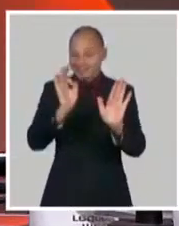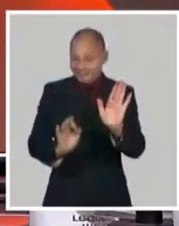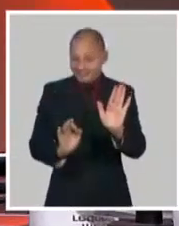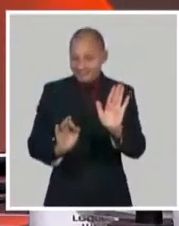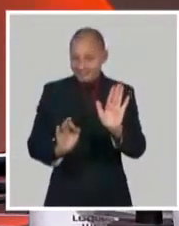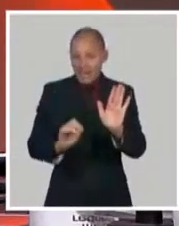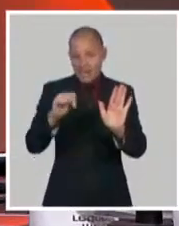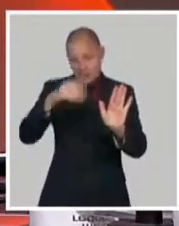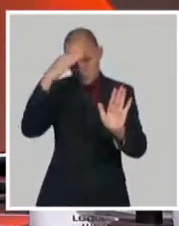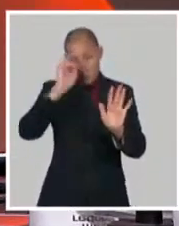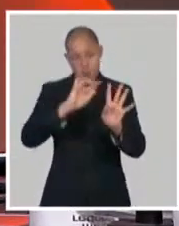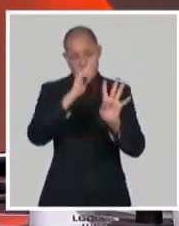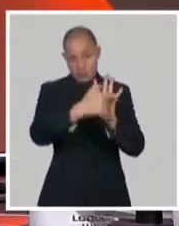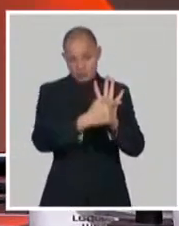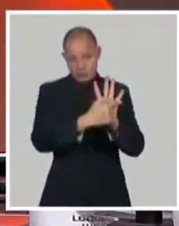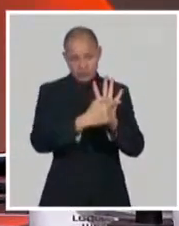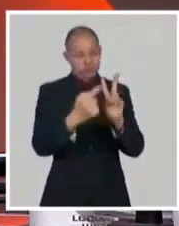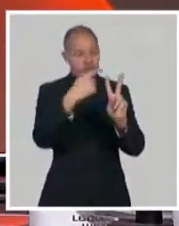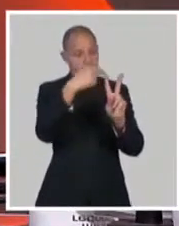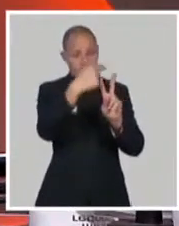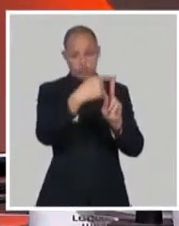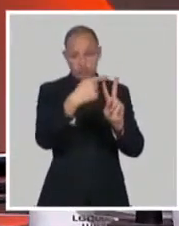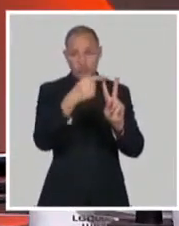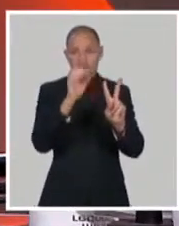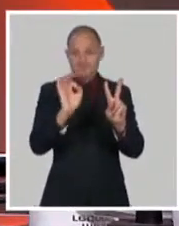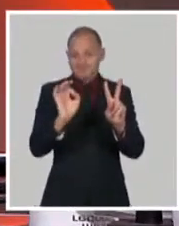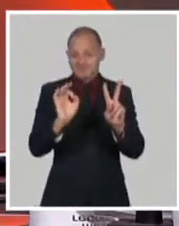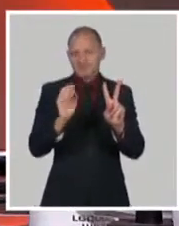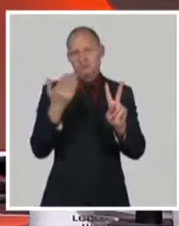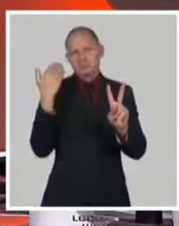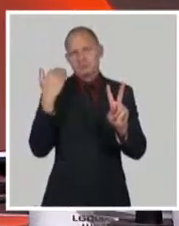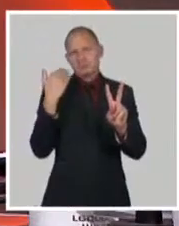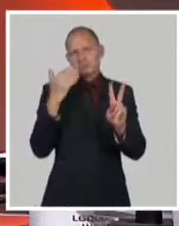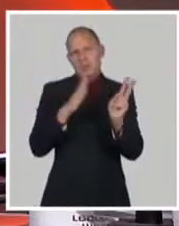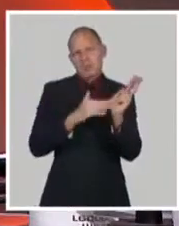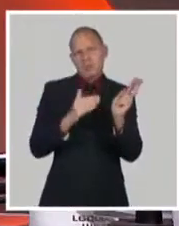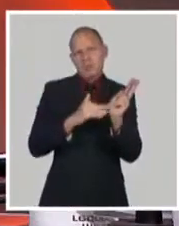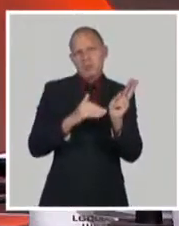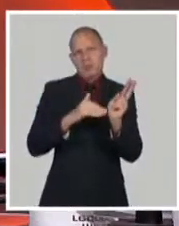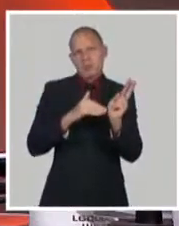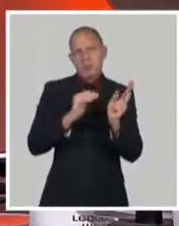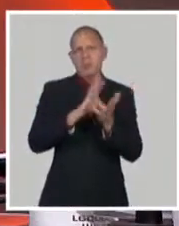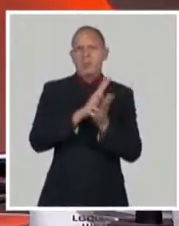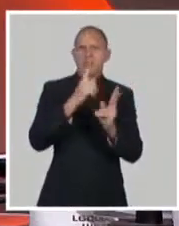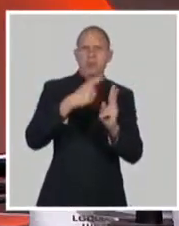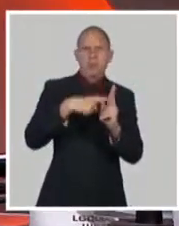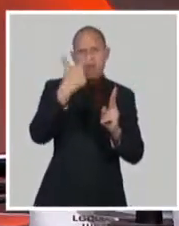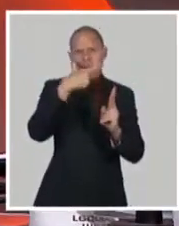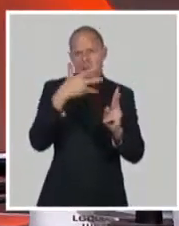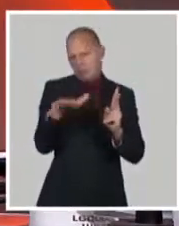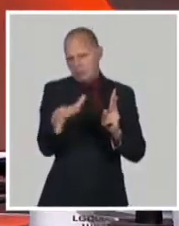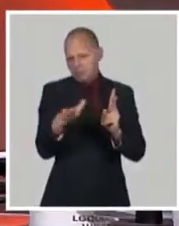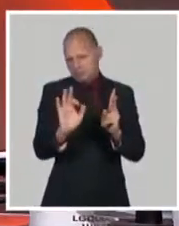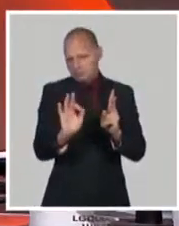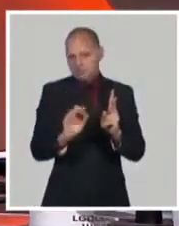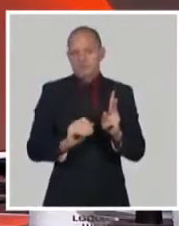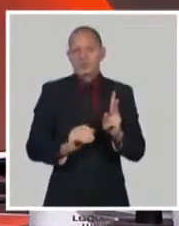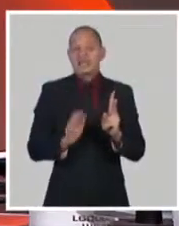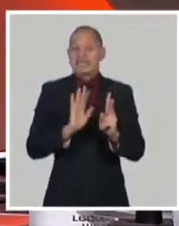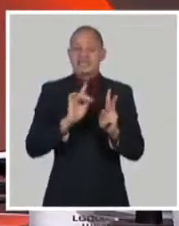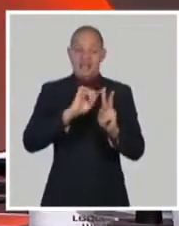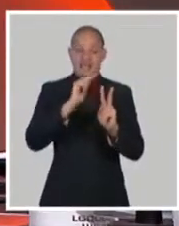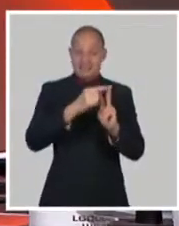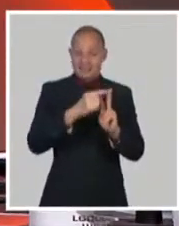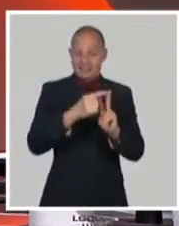a conocer mayo, si no recuerdo, abril-mayo del pasado año. El doctor Vicente Pérez como